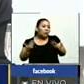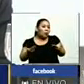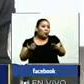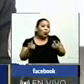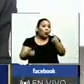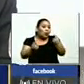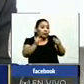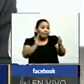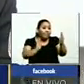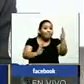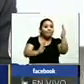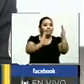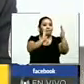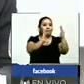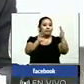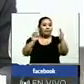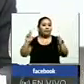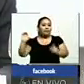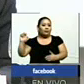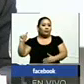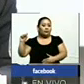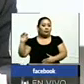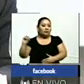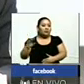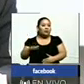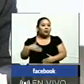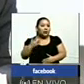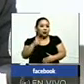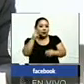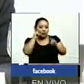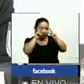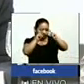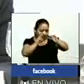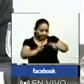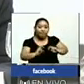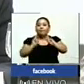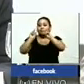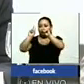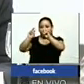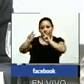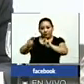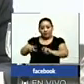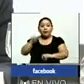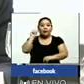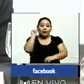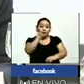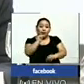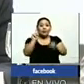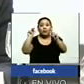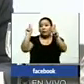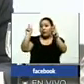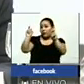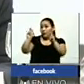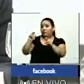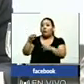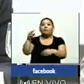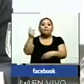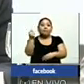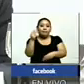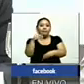El mayor reto que tienen es llegar a la base de la pirámide. Y este es un tema de inclusión financiera en lo